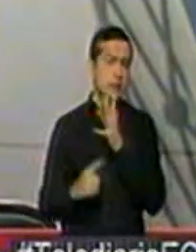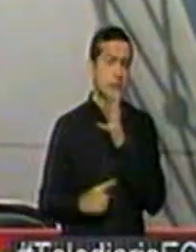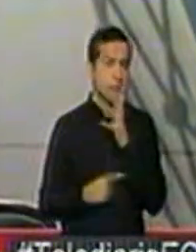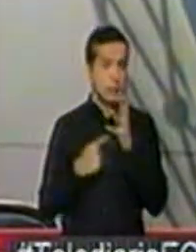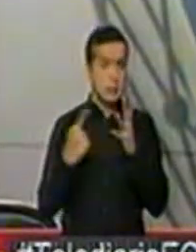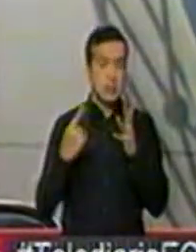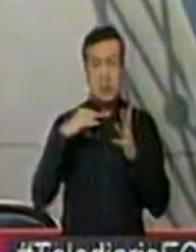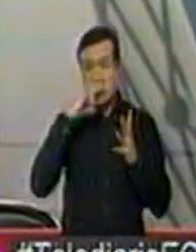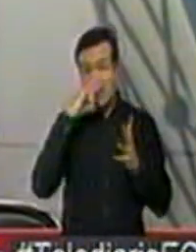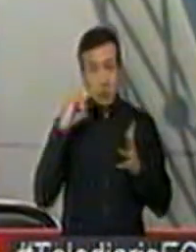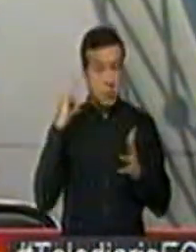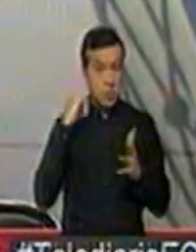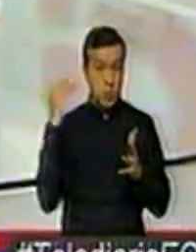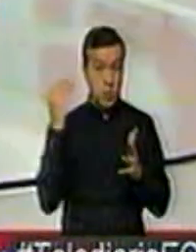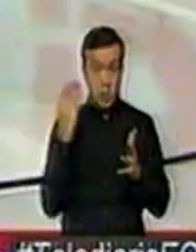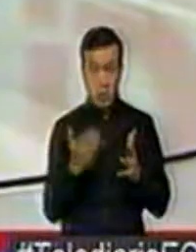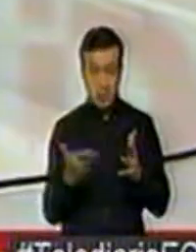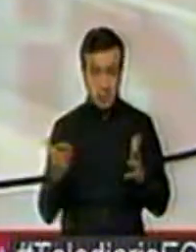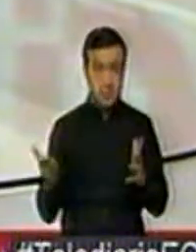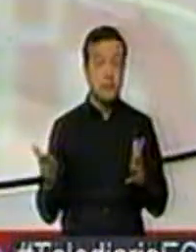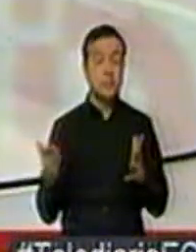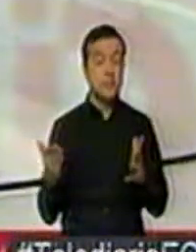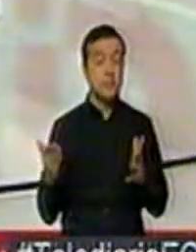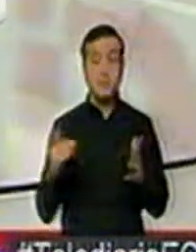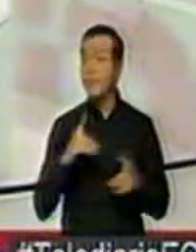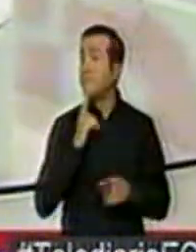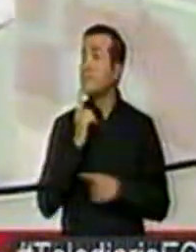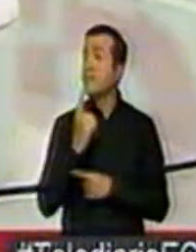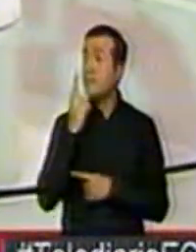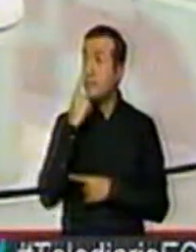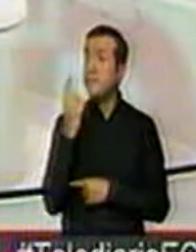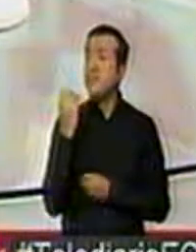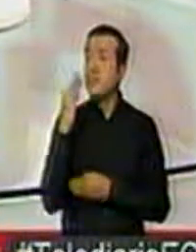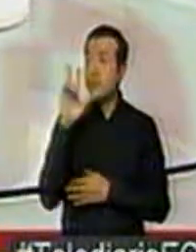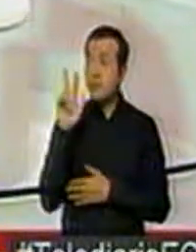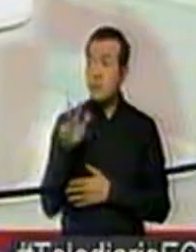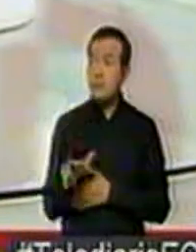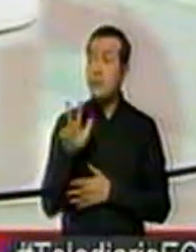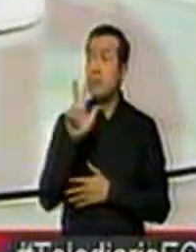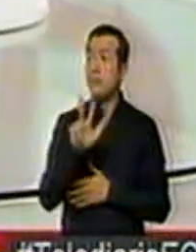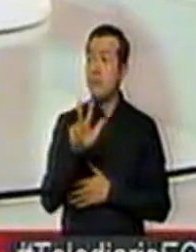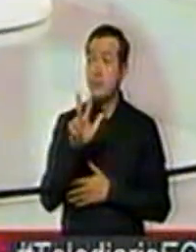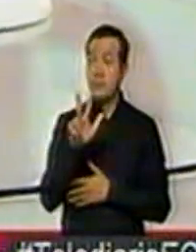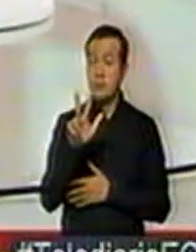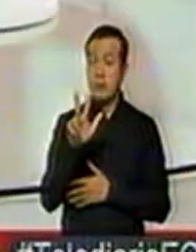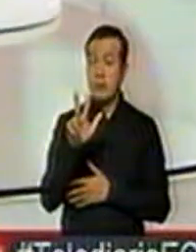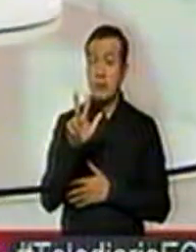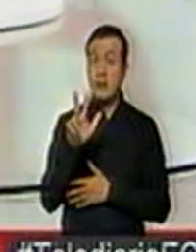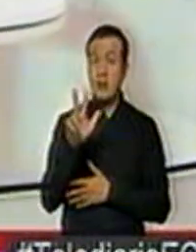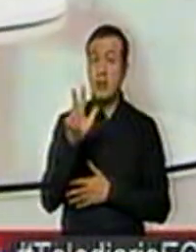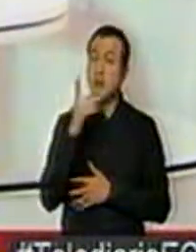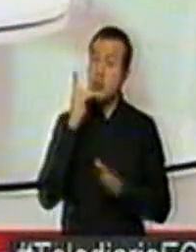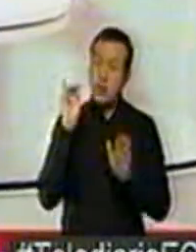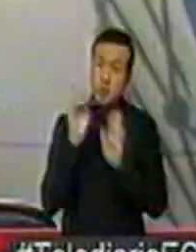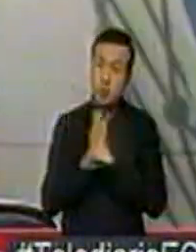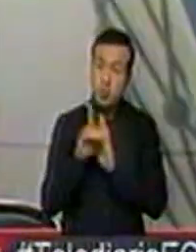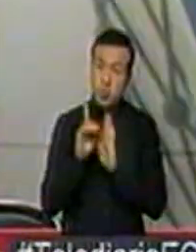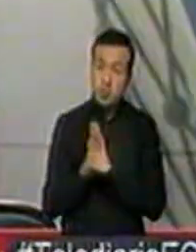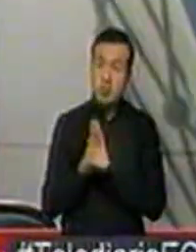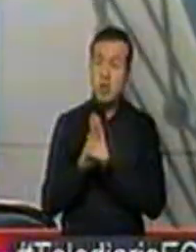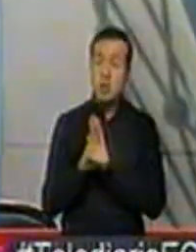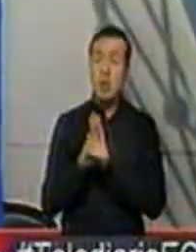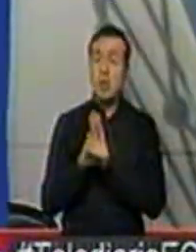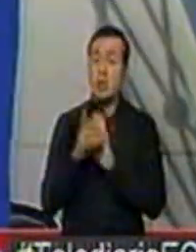los niños, niñas y adolescentes. Vemos que hay 3.300 denuncias por violencia sexual en el sistema educativo en